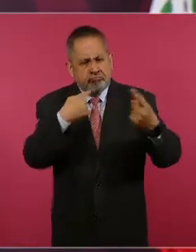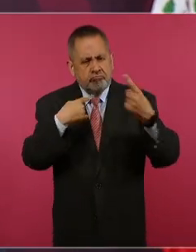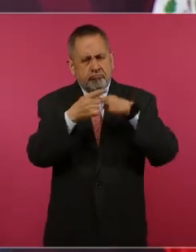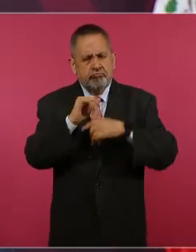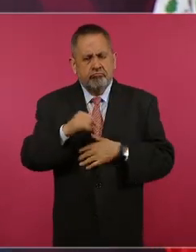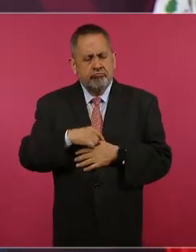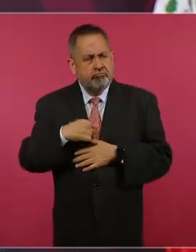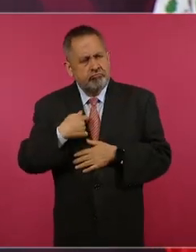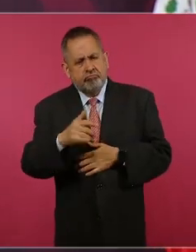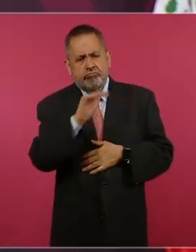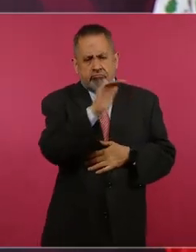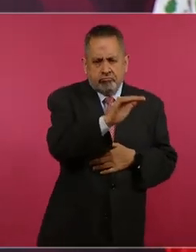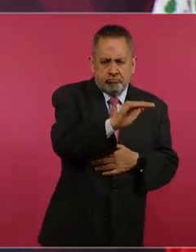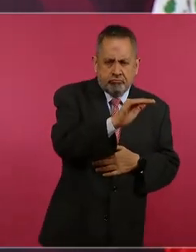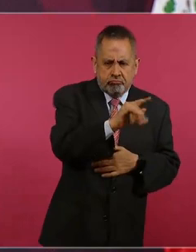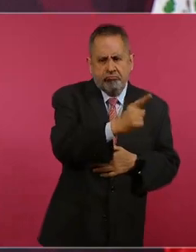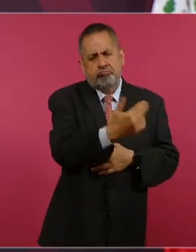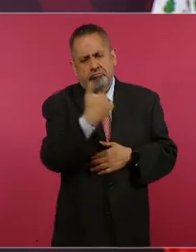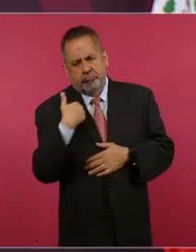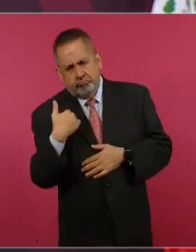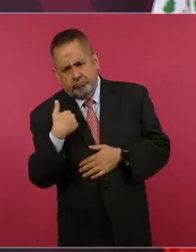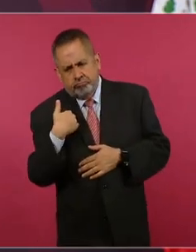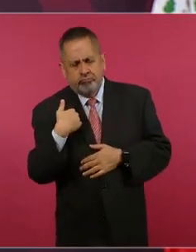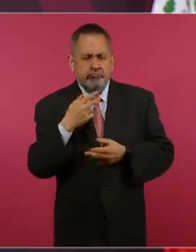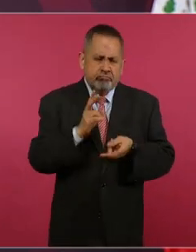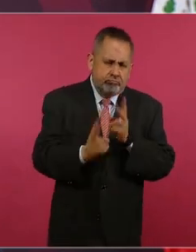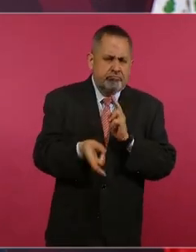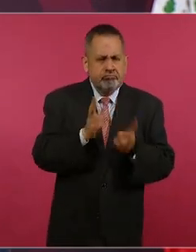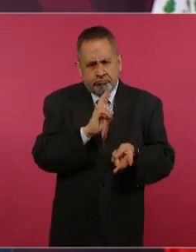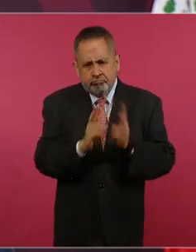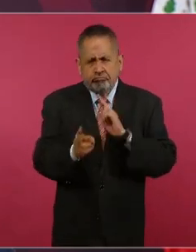Yo lo busco, él me busca, platicamos,